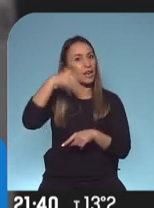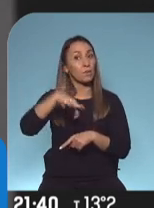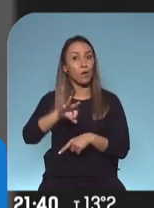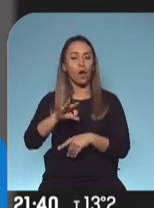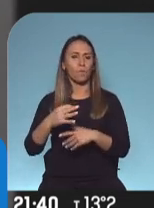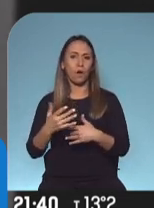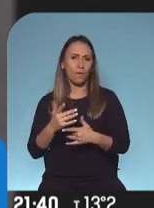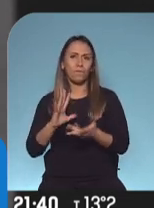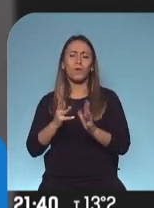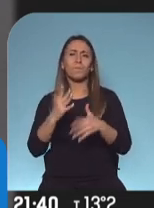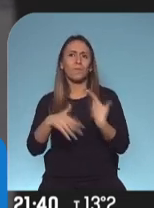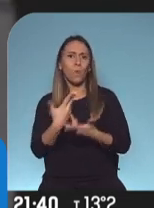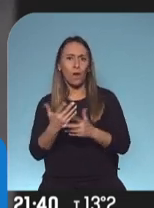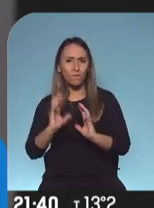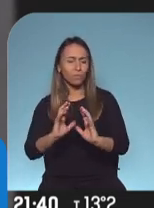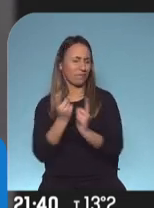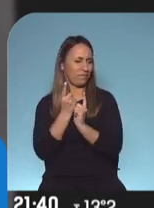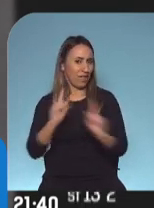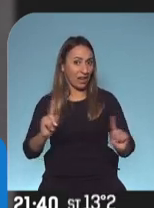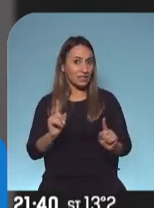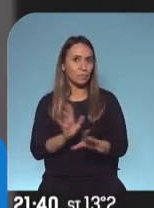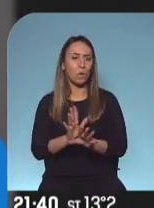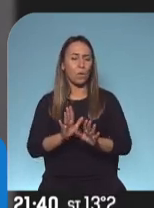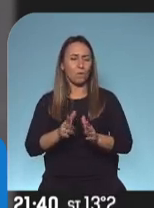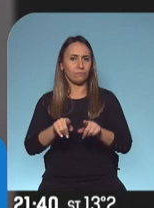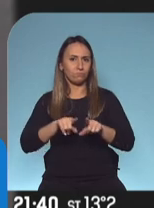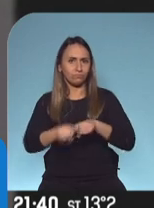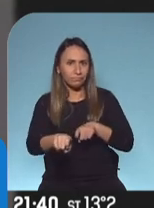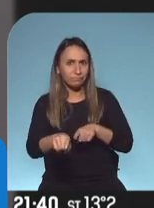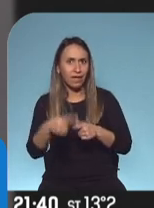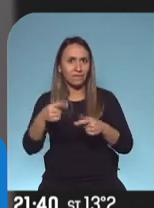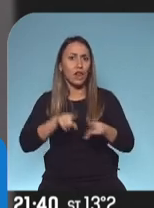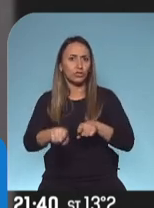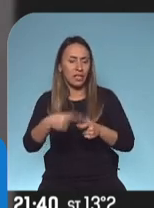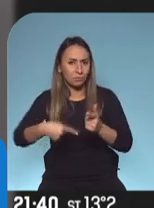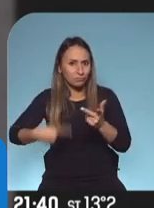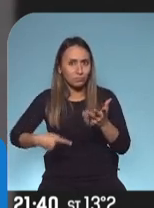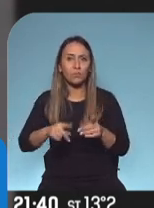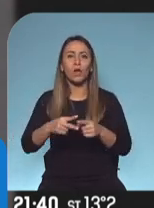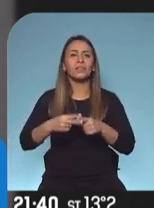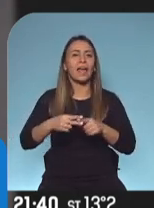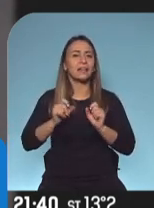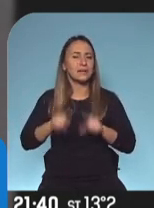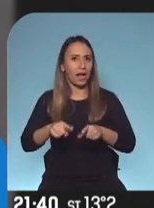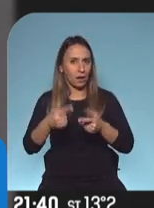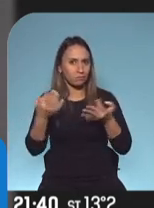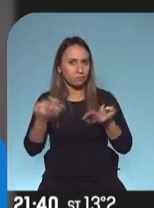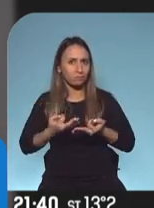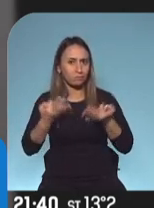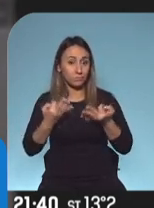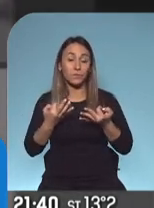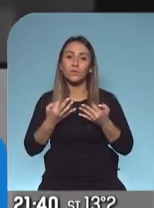fútbol, ¿no? Otro fútbol. Un fútbol de más espacio, un fútbol de distinta velocidad, un fútbol donde verdaderamente afloraba la técnica. Y hasta incluso es parte de